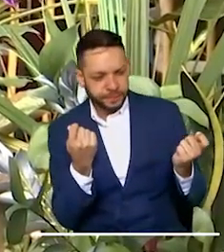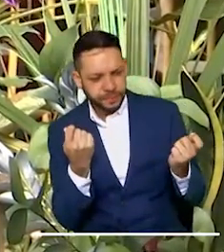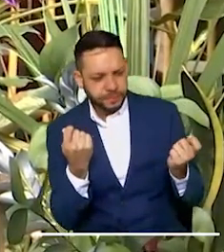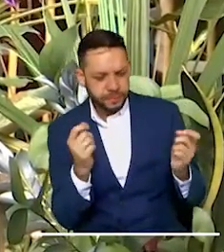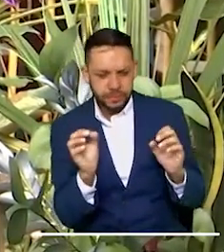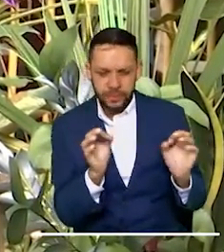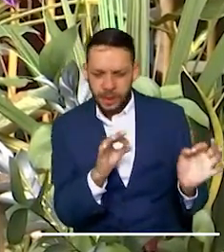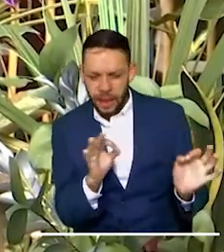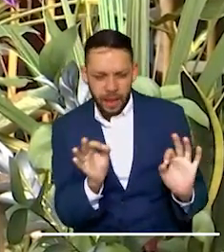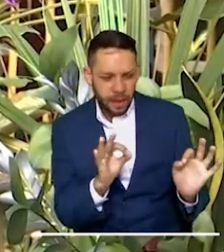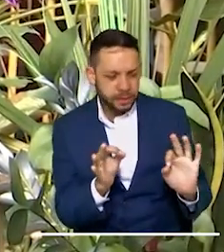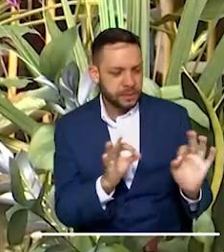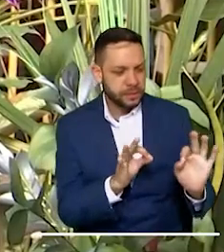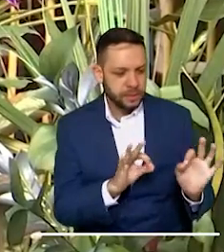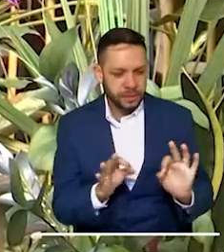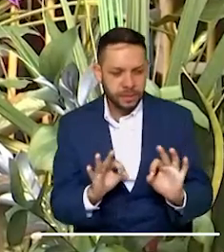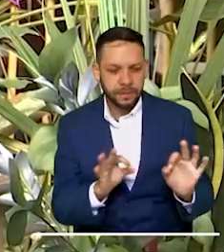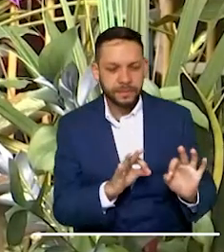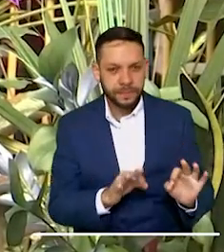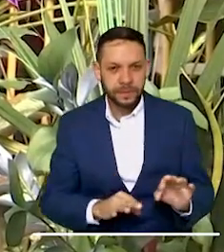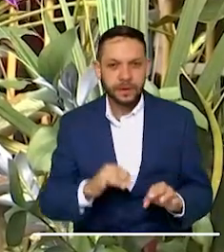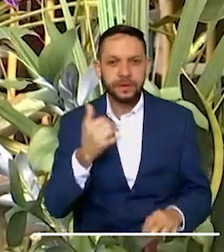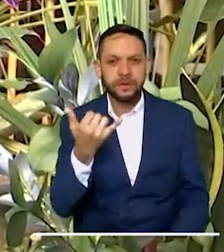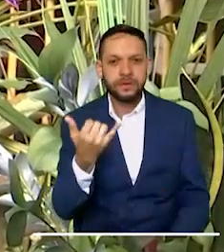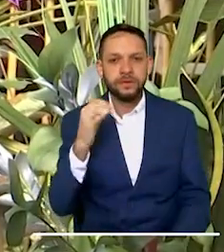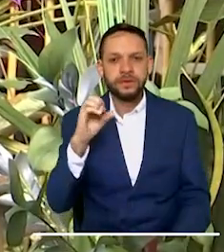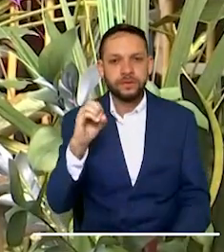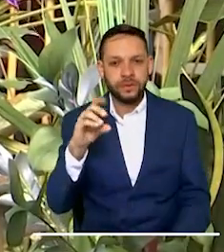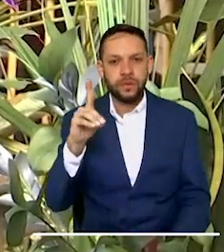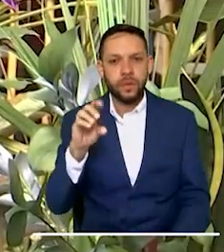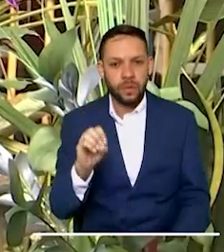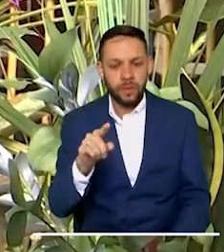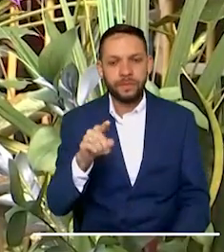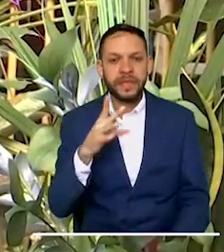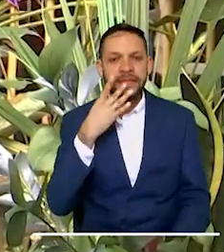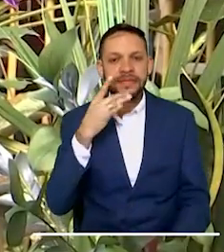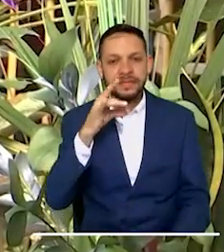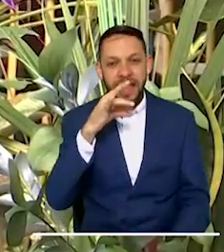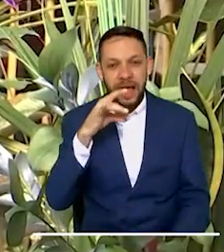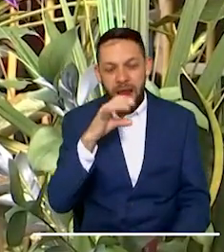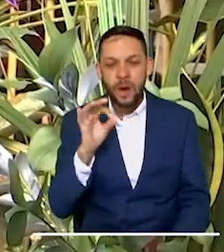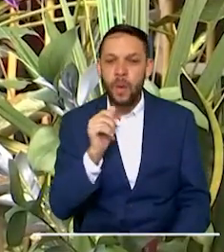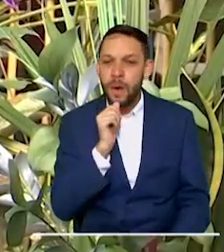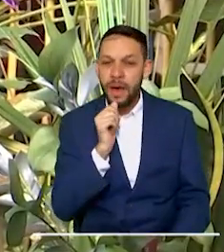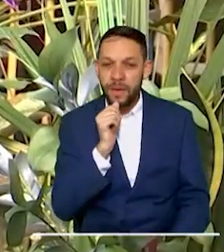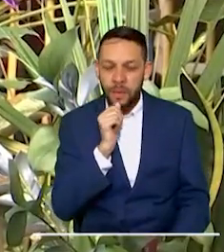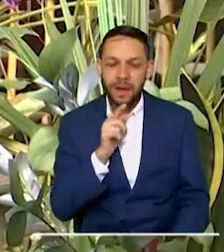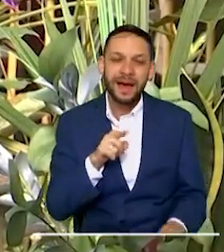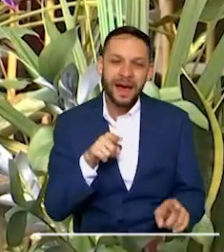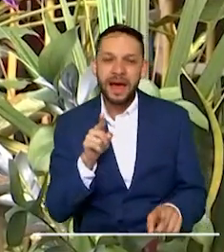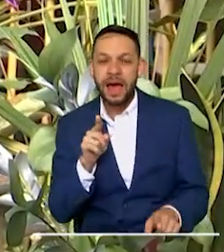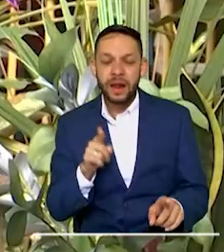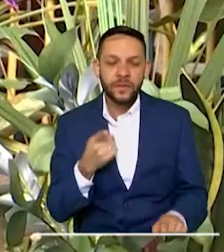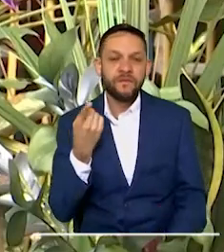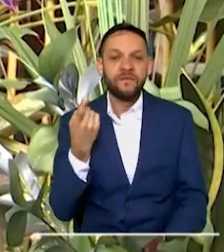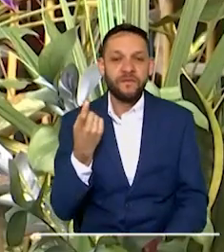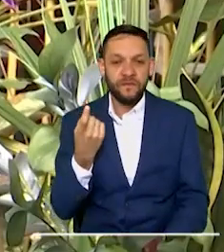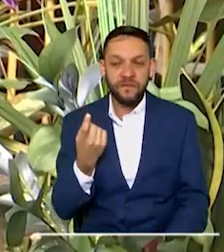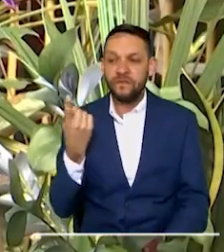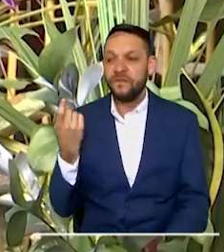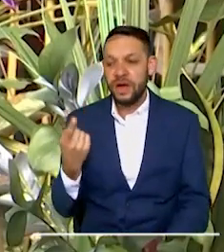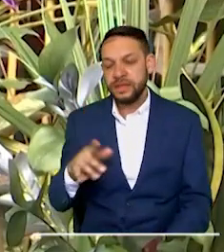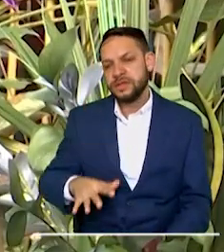cuanto a la utilización del yodo, a nivel de la sal, a nivel del agua, todavía hay unas zonas, digamos,